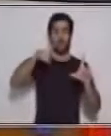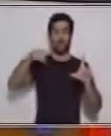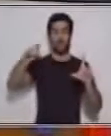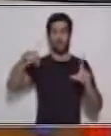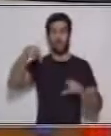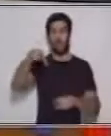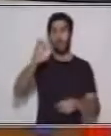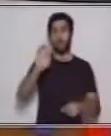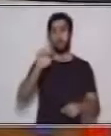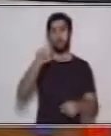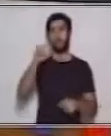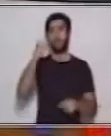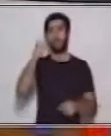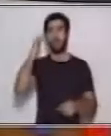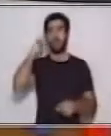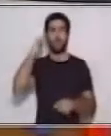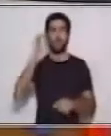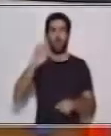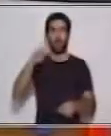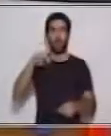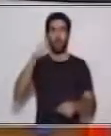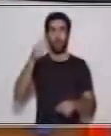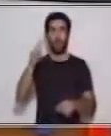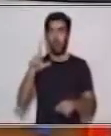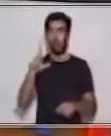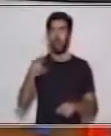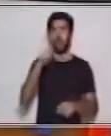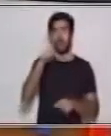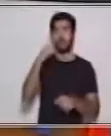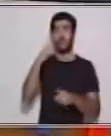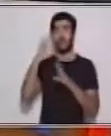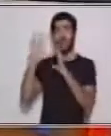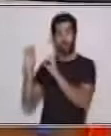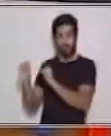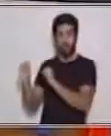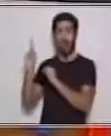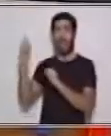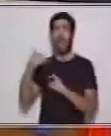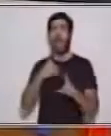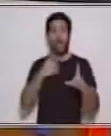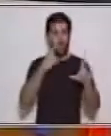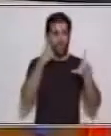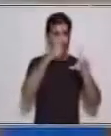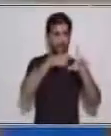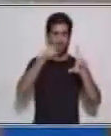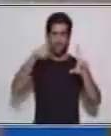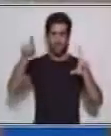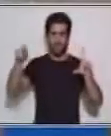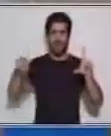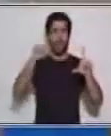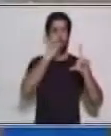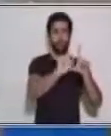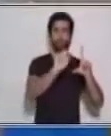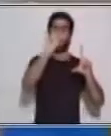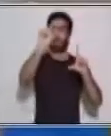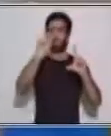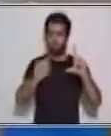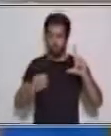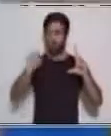Y si observas, hay puntos específicos en el plano, en esta parte de la